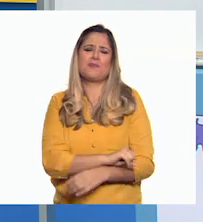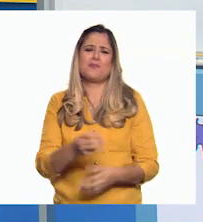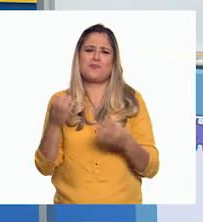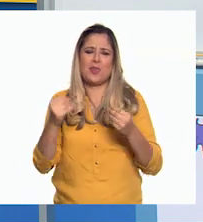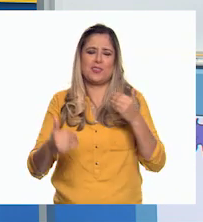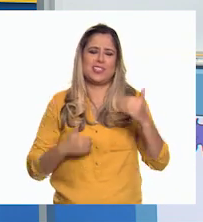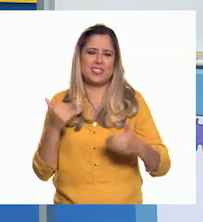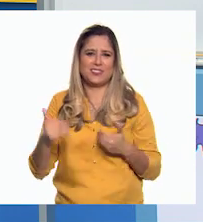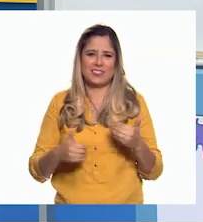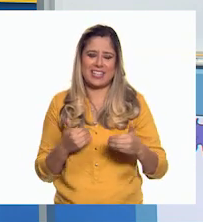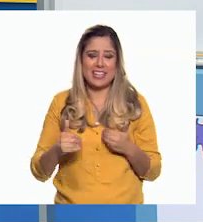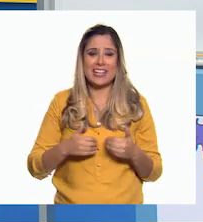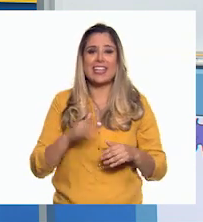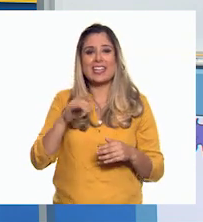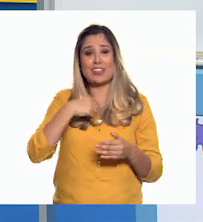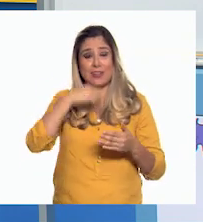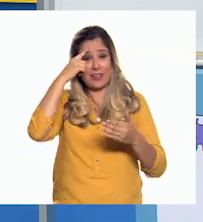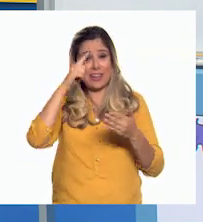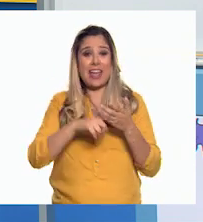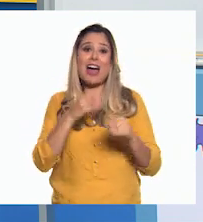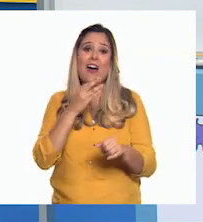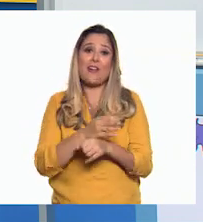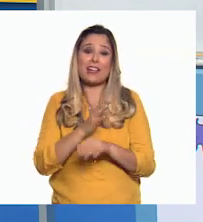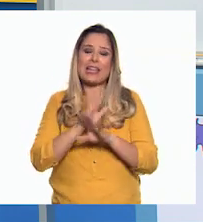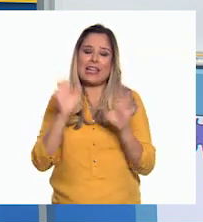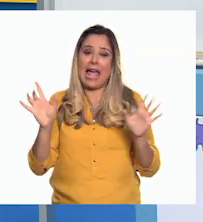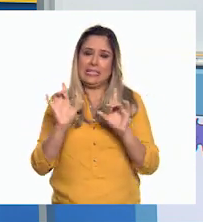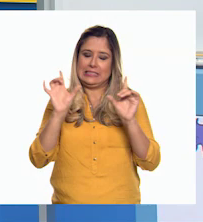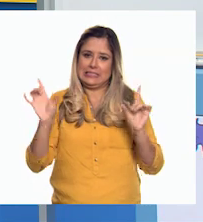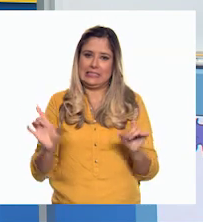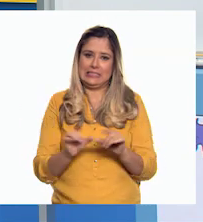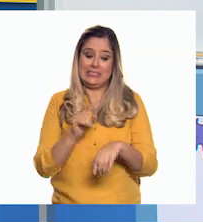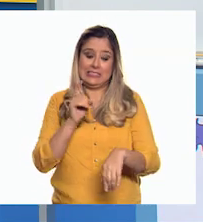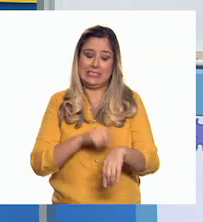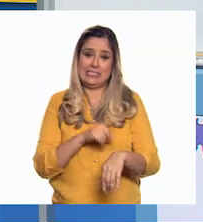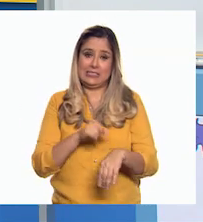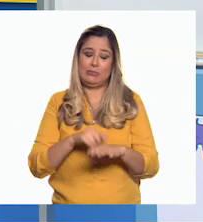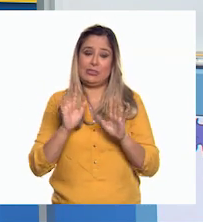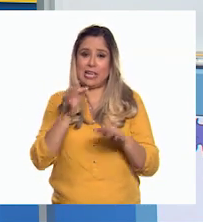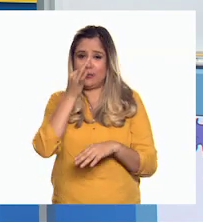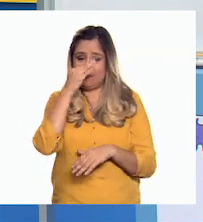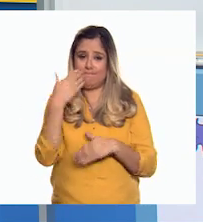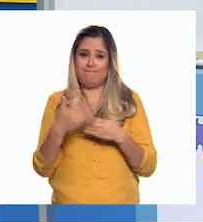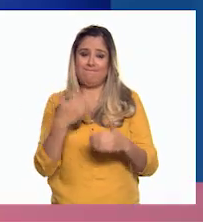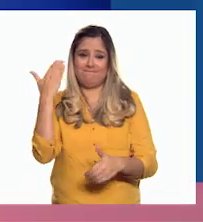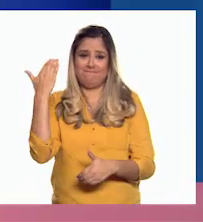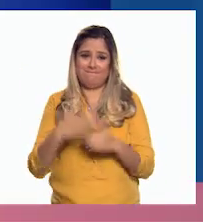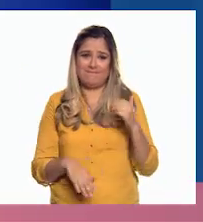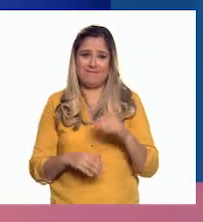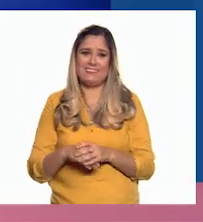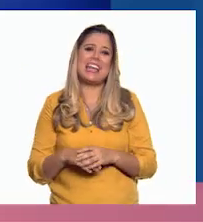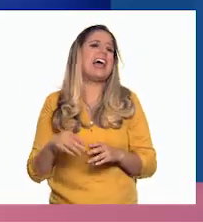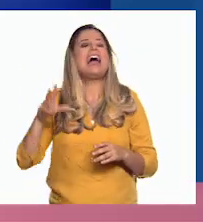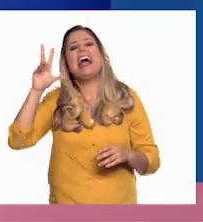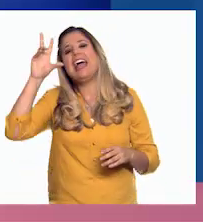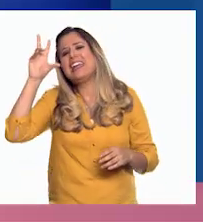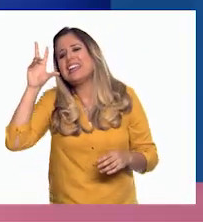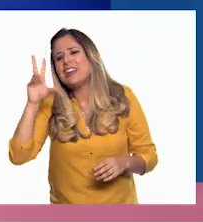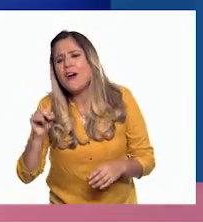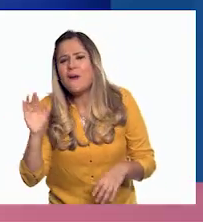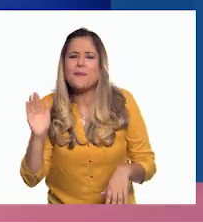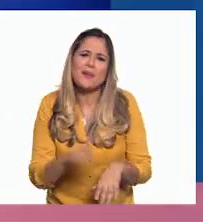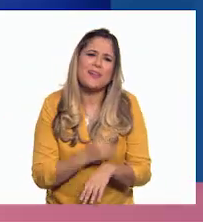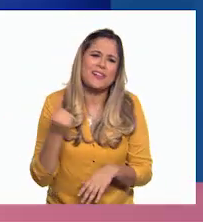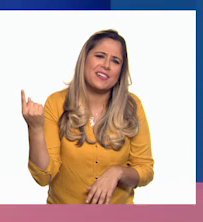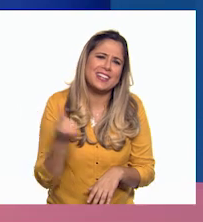lectura. Pero creo que ya es momento de ir cerrando porque el tiempo pues nos está terminando. Ay, no, ¿por